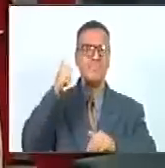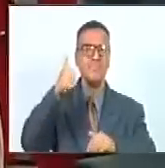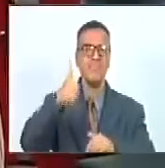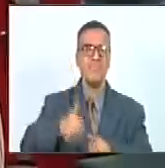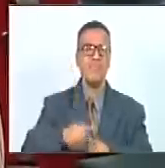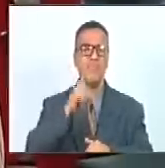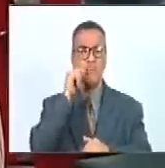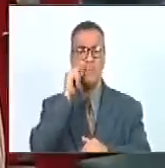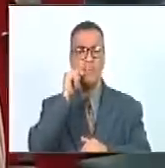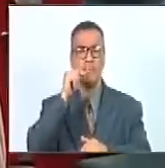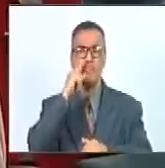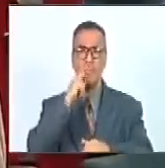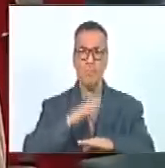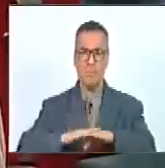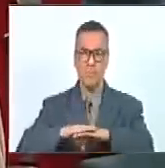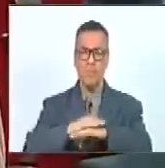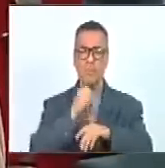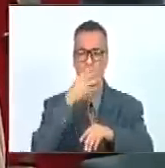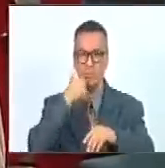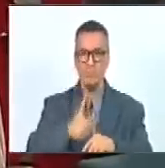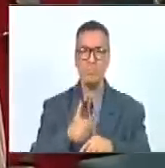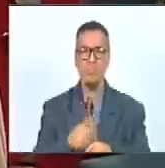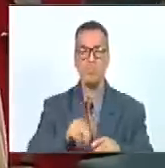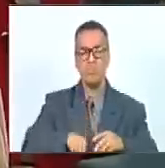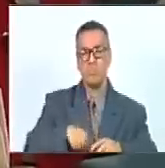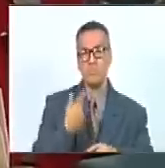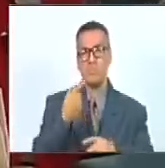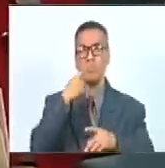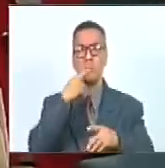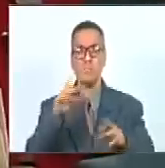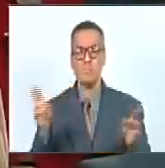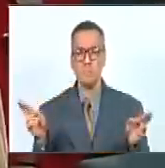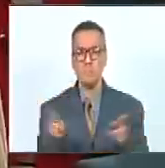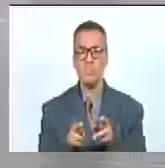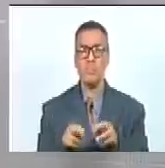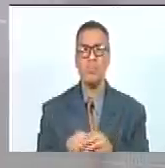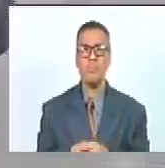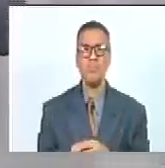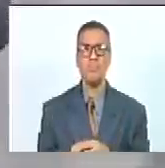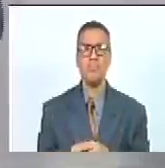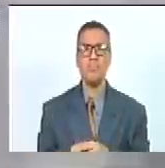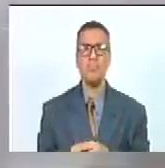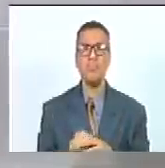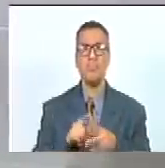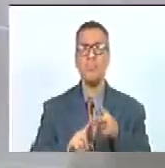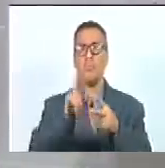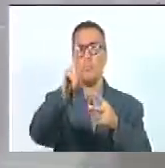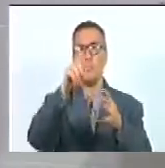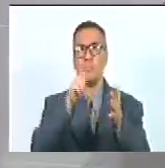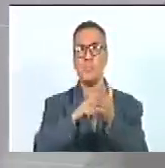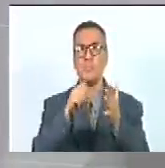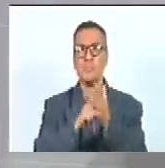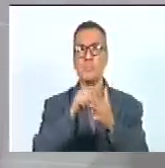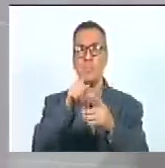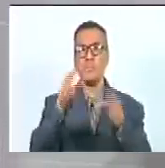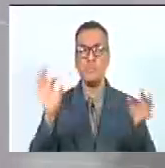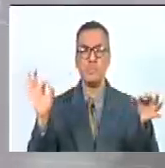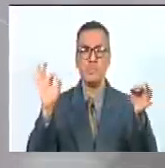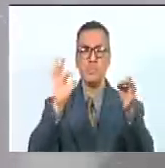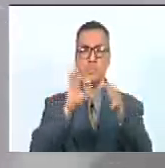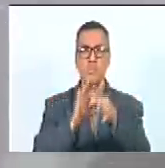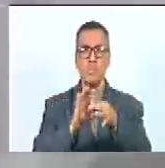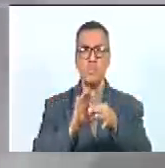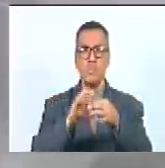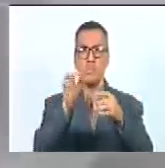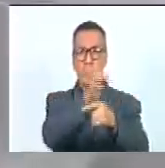trayectoria de un hombre honesto, se podía resumir en dos puntos unidos